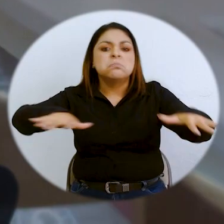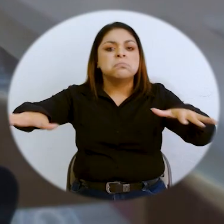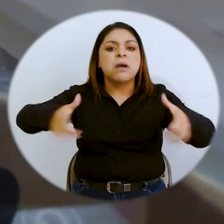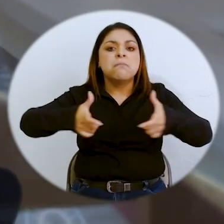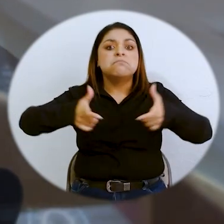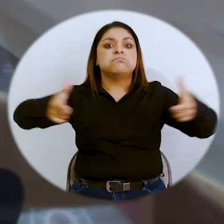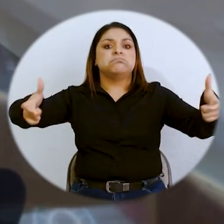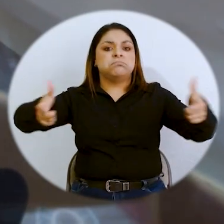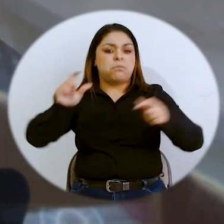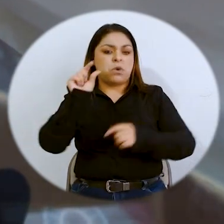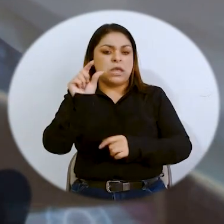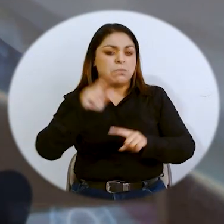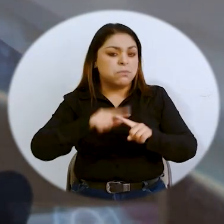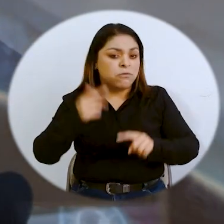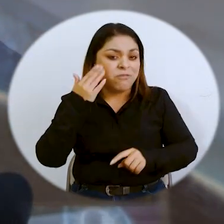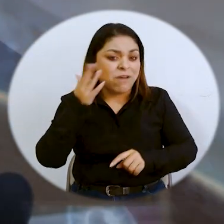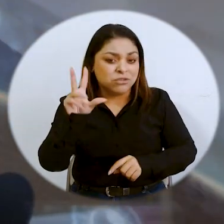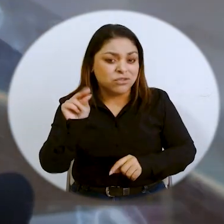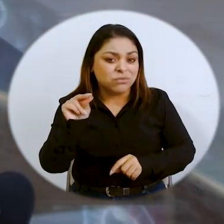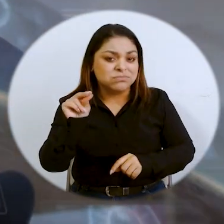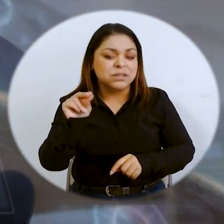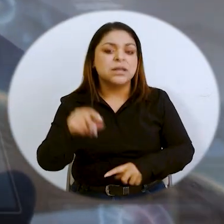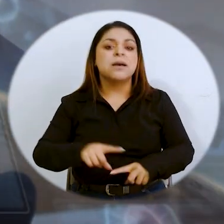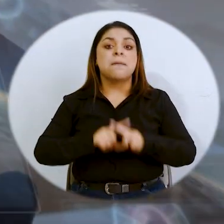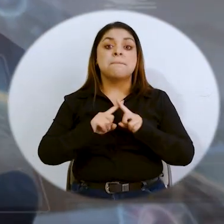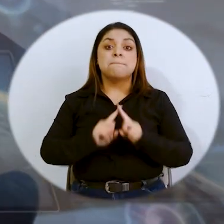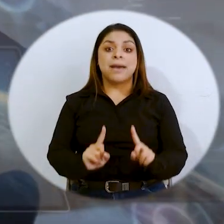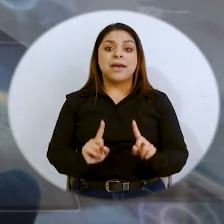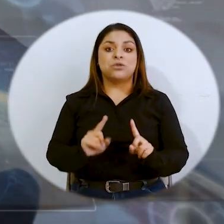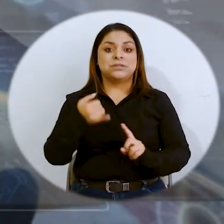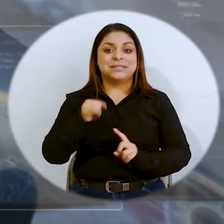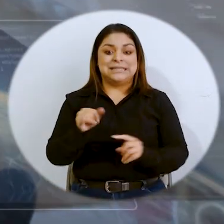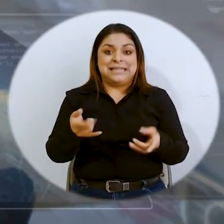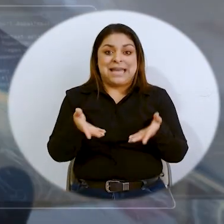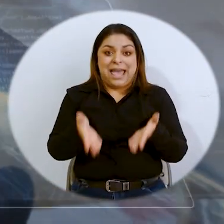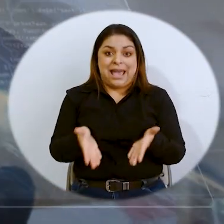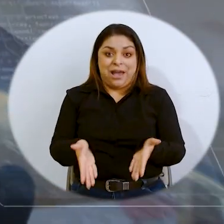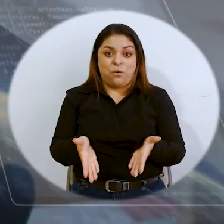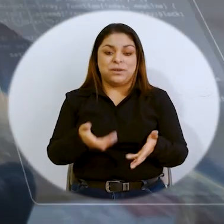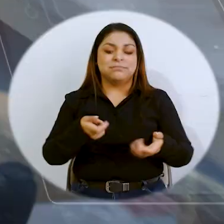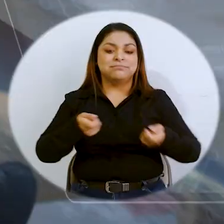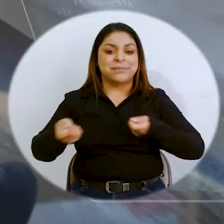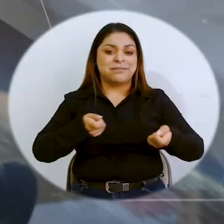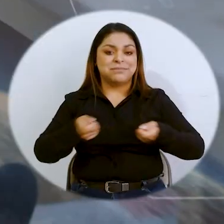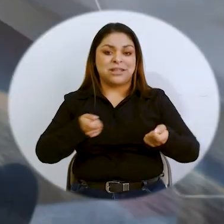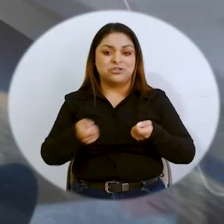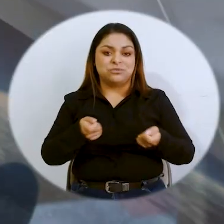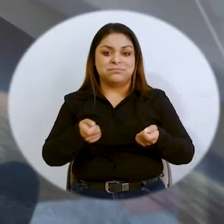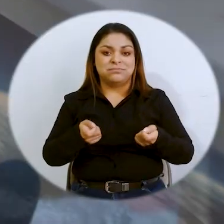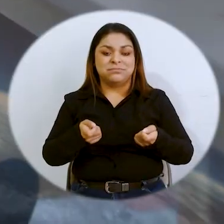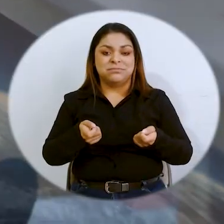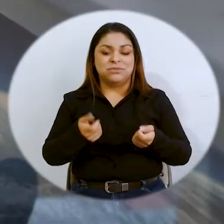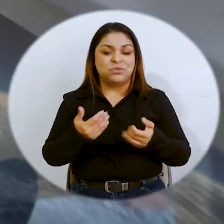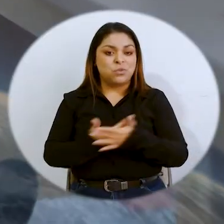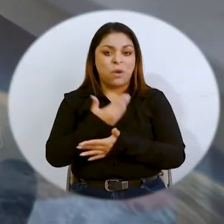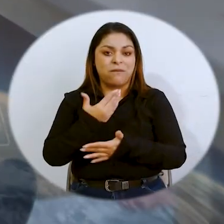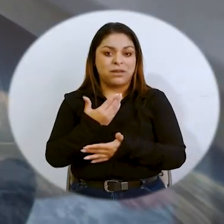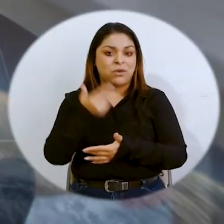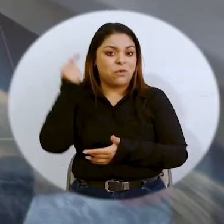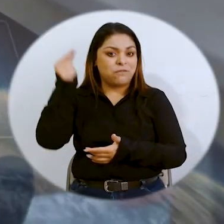Se ha extendido un poquito y ahí va creciendo un poquito. No es fácil, pero si esta administración, y no os voy a hablar de gobierno ni